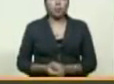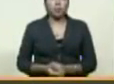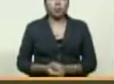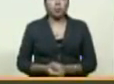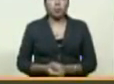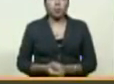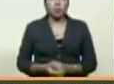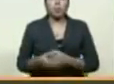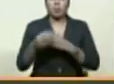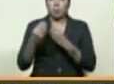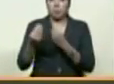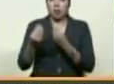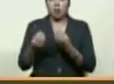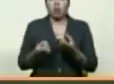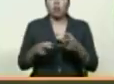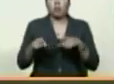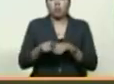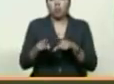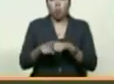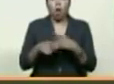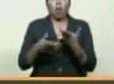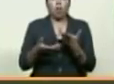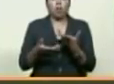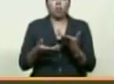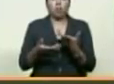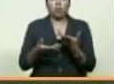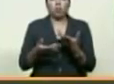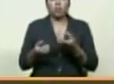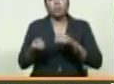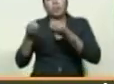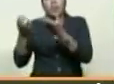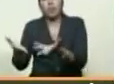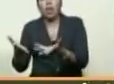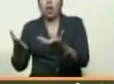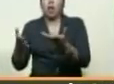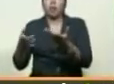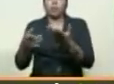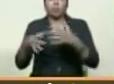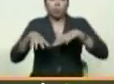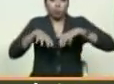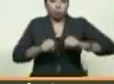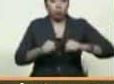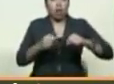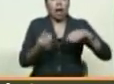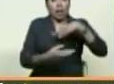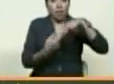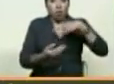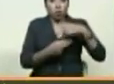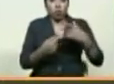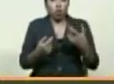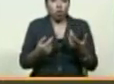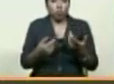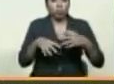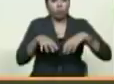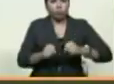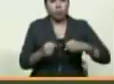para devolverle al pueblo de Venezuela los espacios conquistados por la revolución bolivariana.